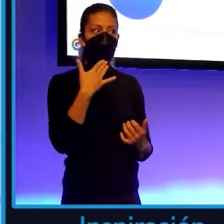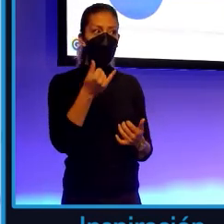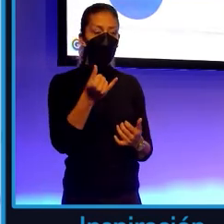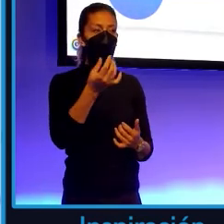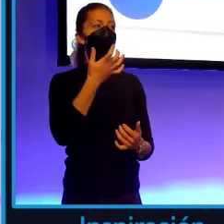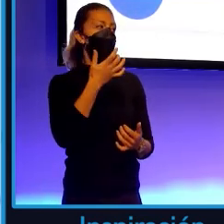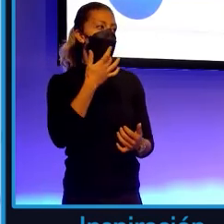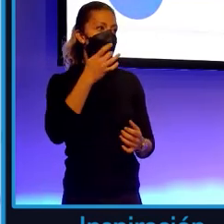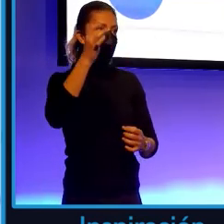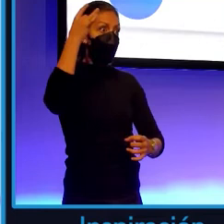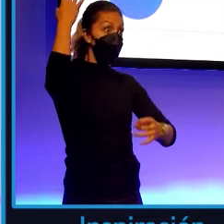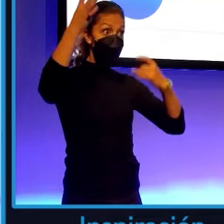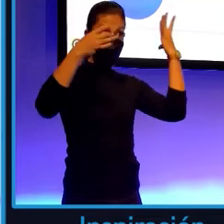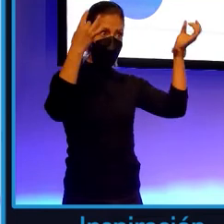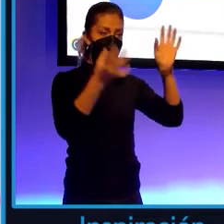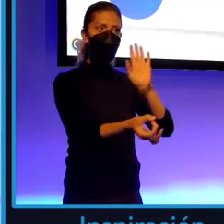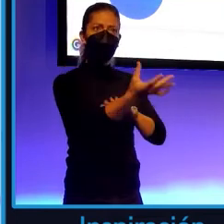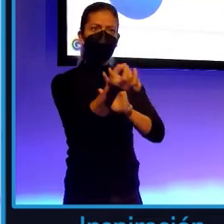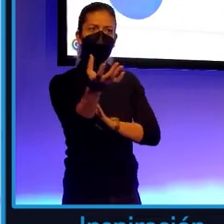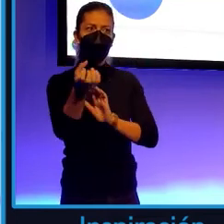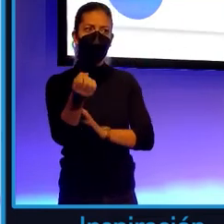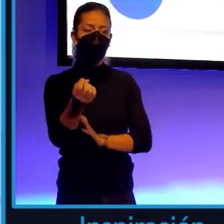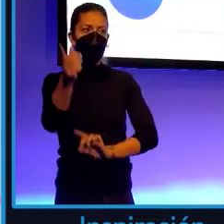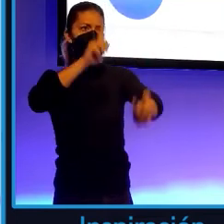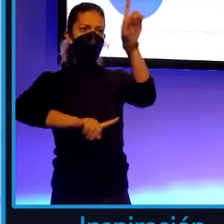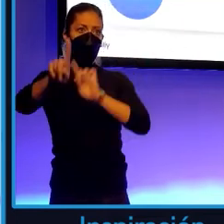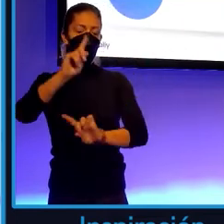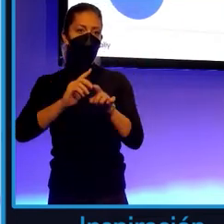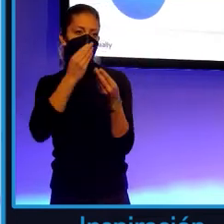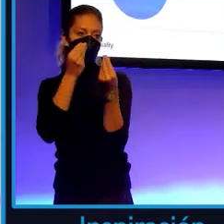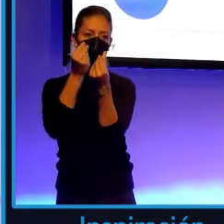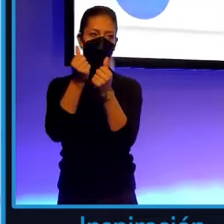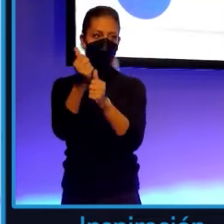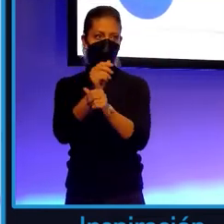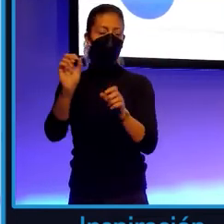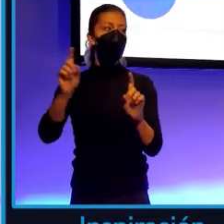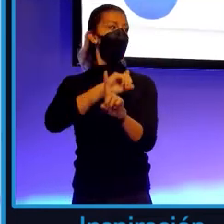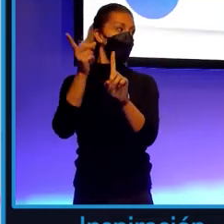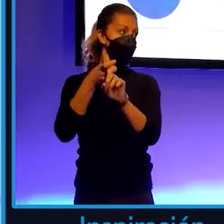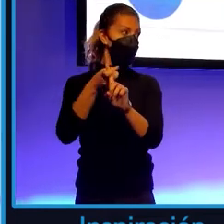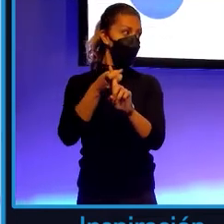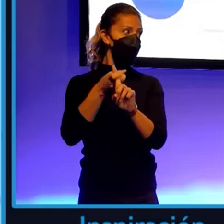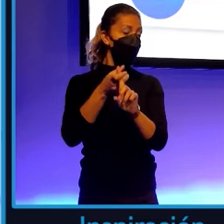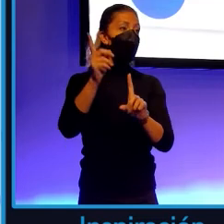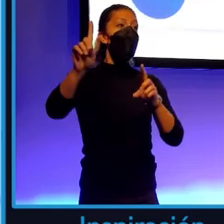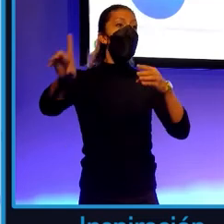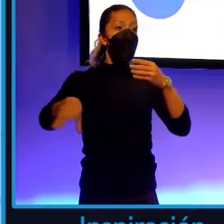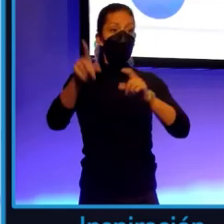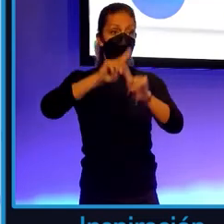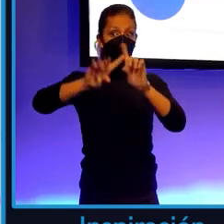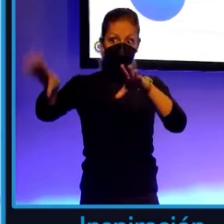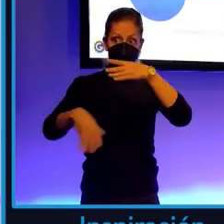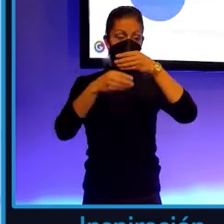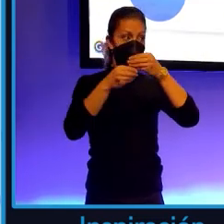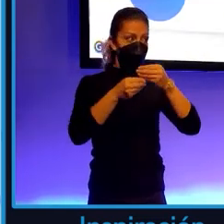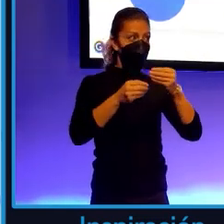crear nuevas ideas de resolver problemas predecibles de comprender las emociones y complementarse con otros además de